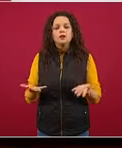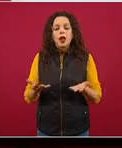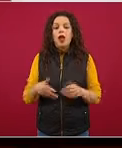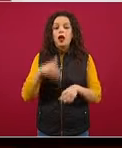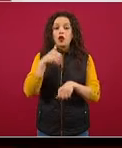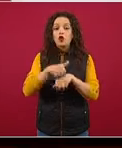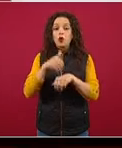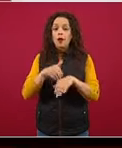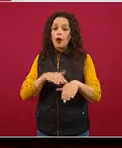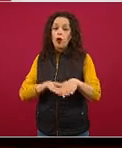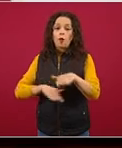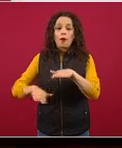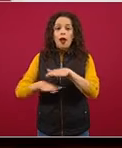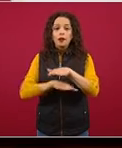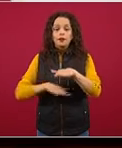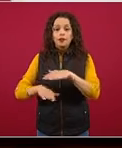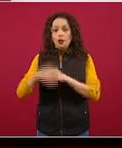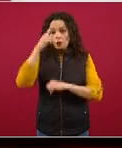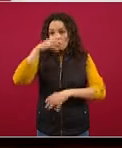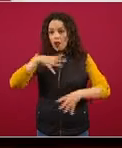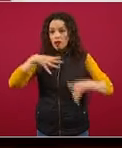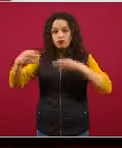reproducción, el RT,